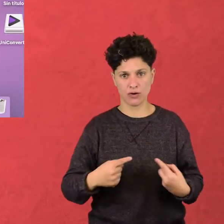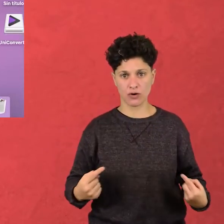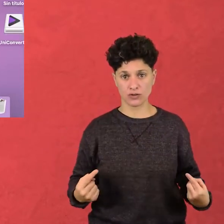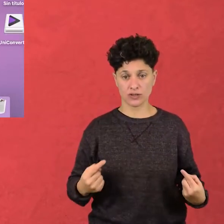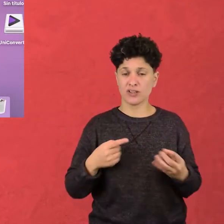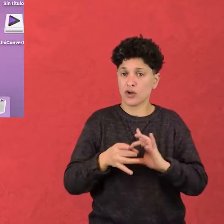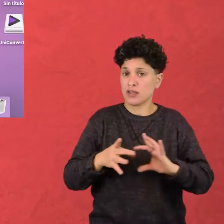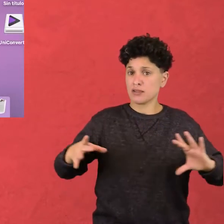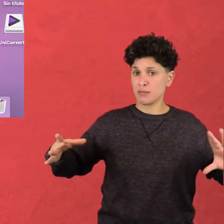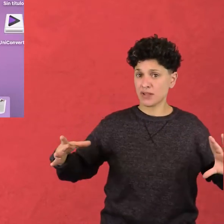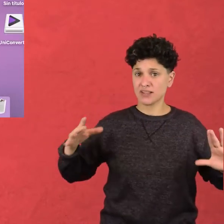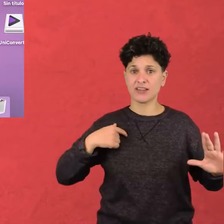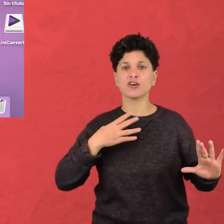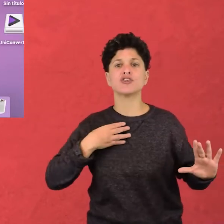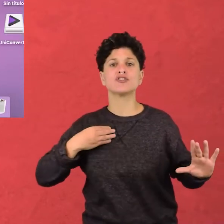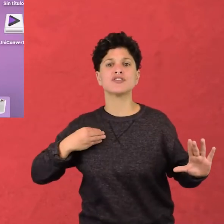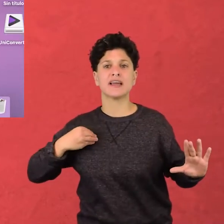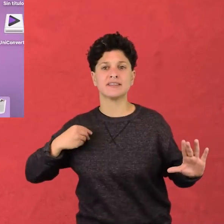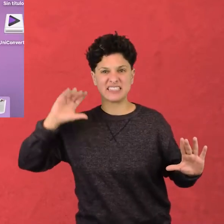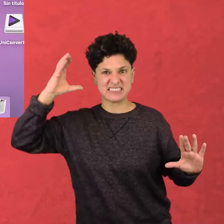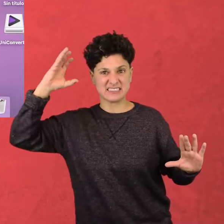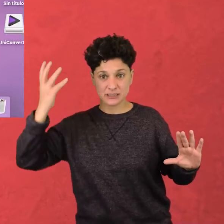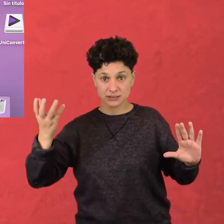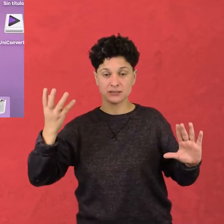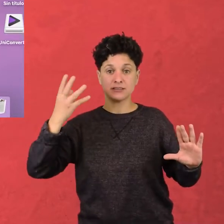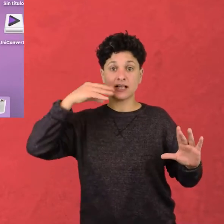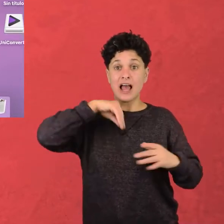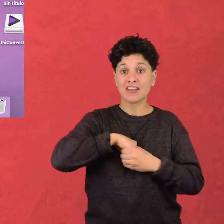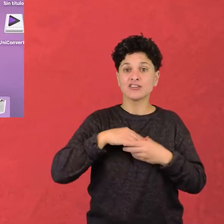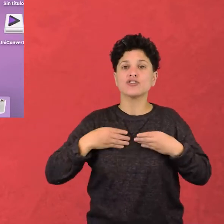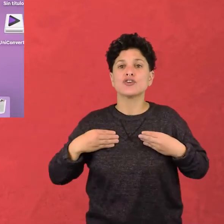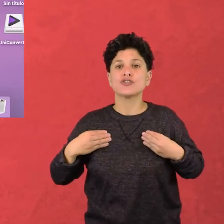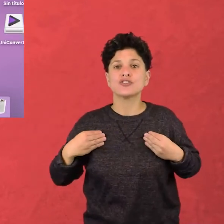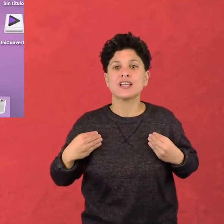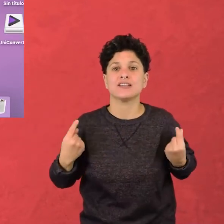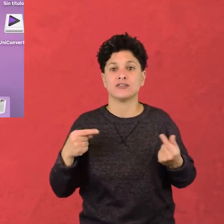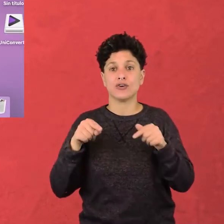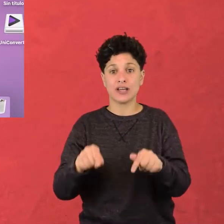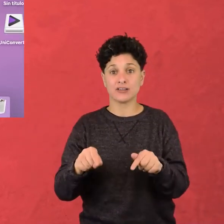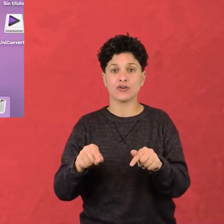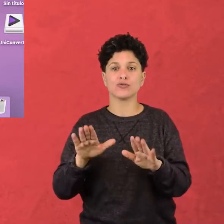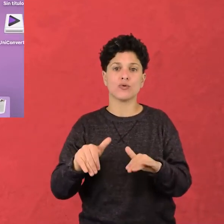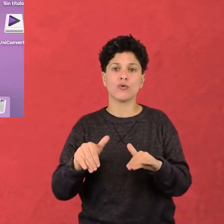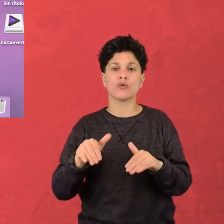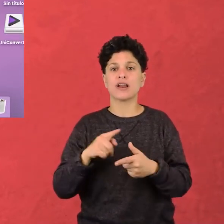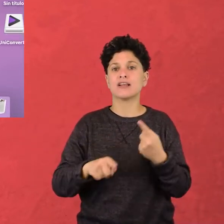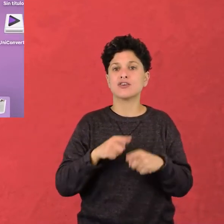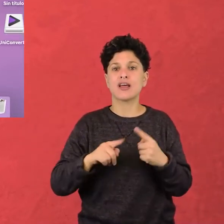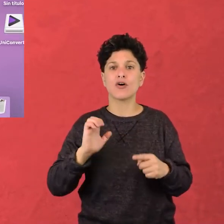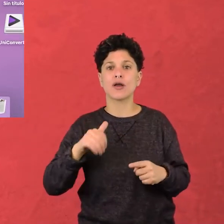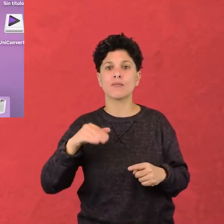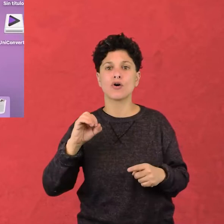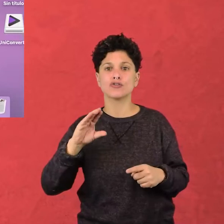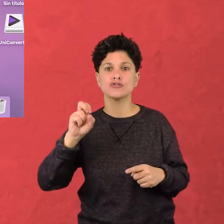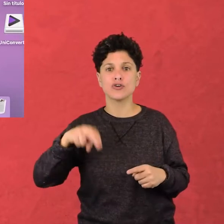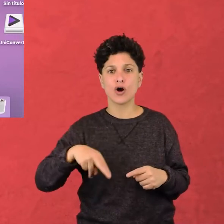correctas, independientemente de lo que sienta, porque mis sentimientos y mi parte emocional y afectiva